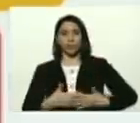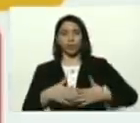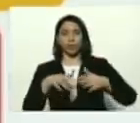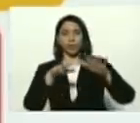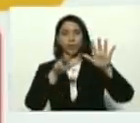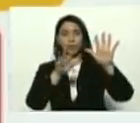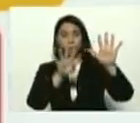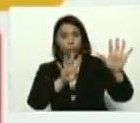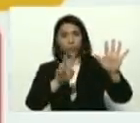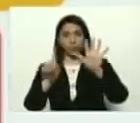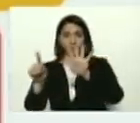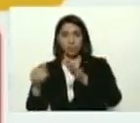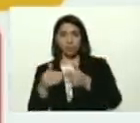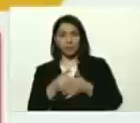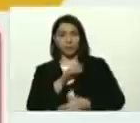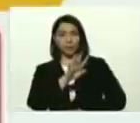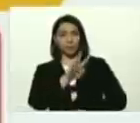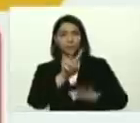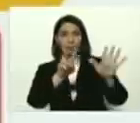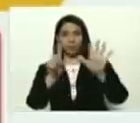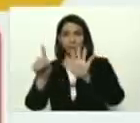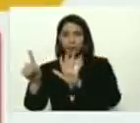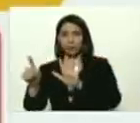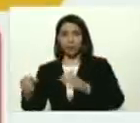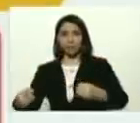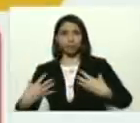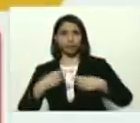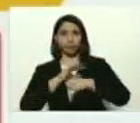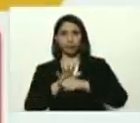8.096.476 casos activos en el mundo. Y